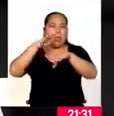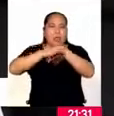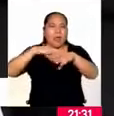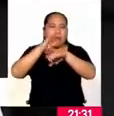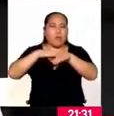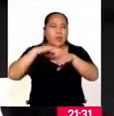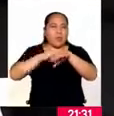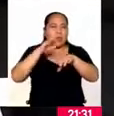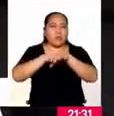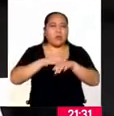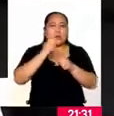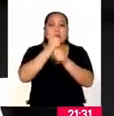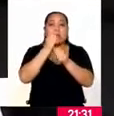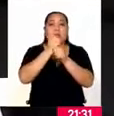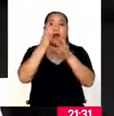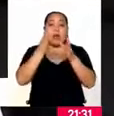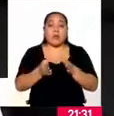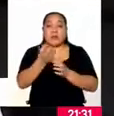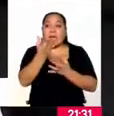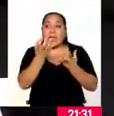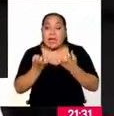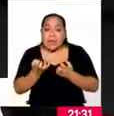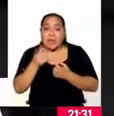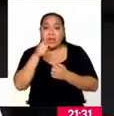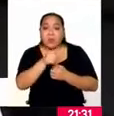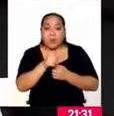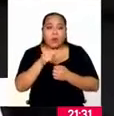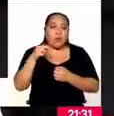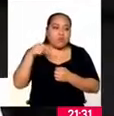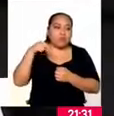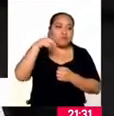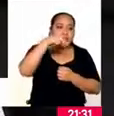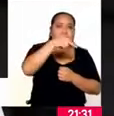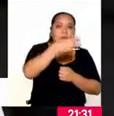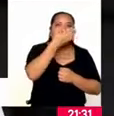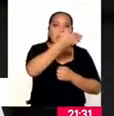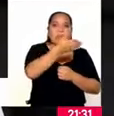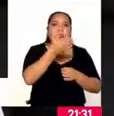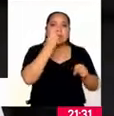Trabajadores que incluso han querido salir a trabajar han tenido que regresar a sus casas